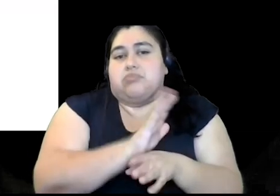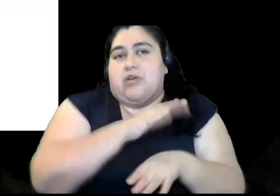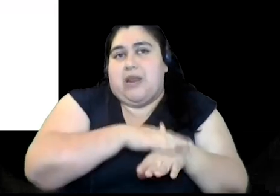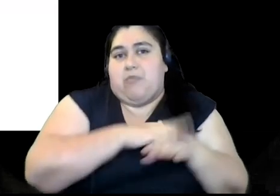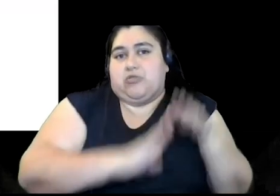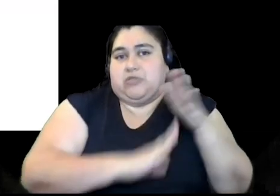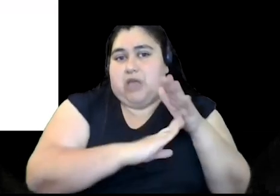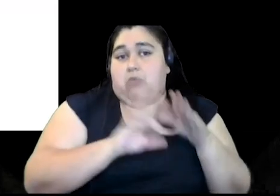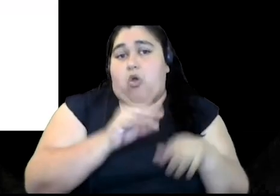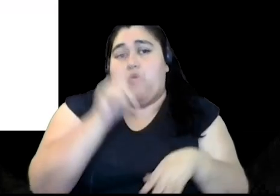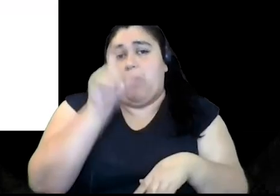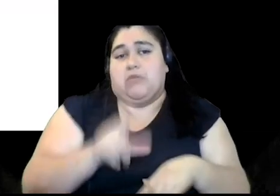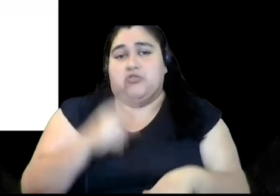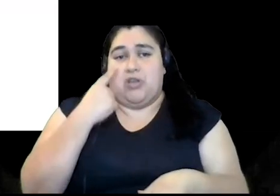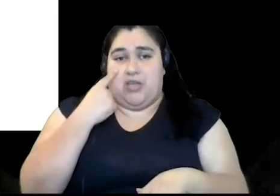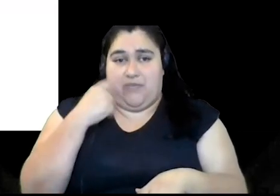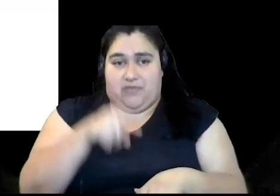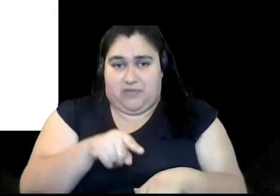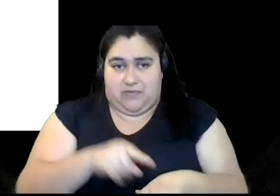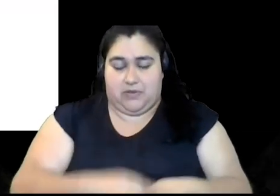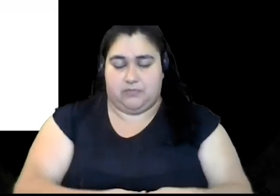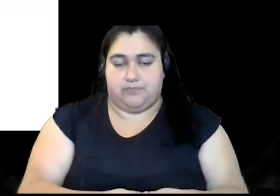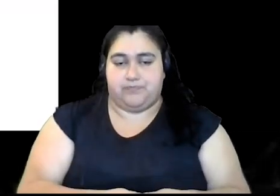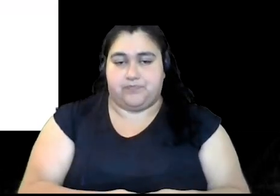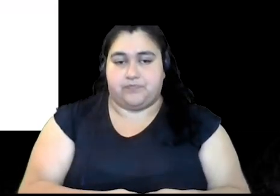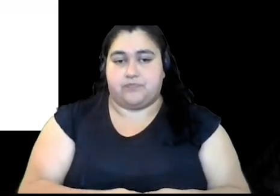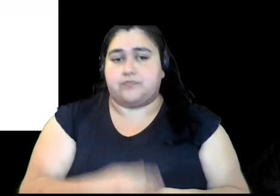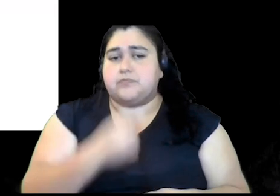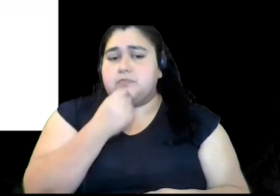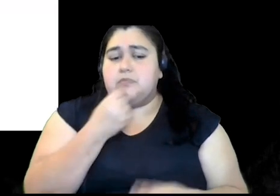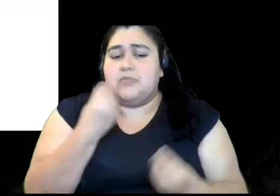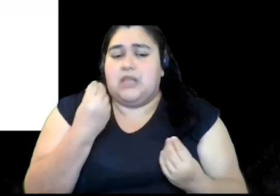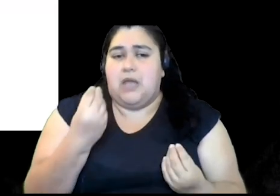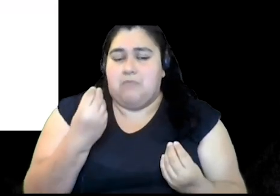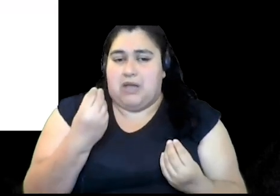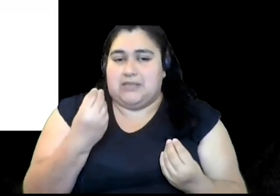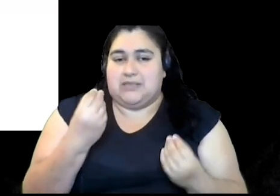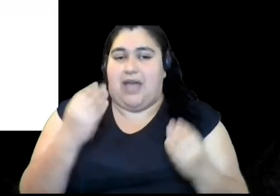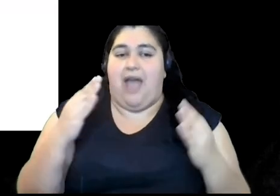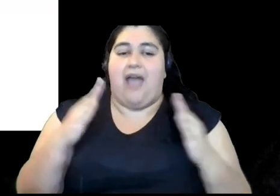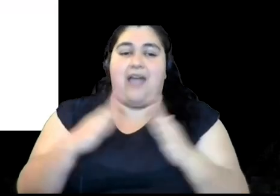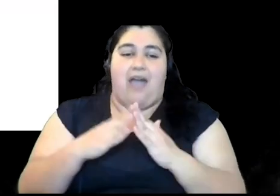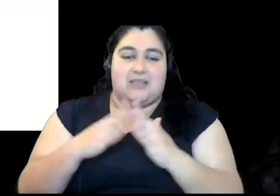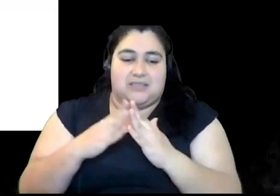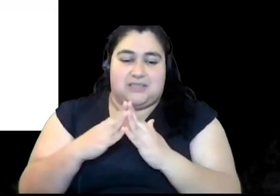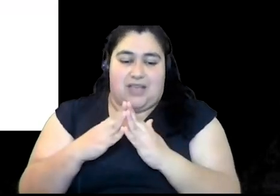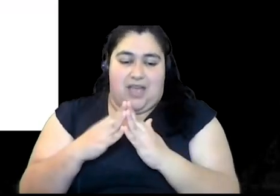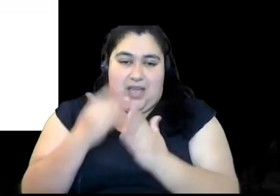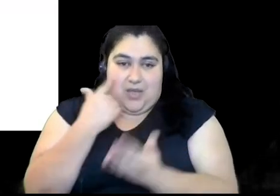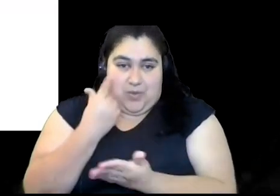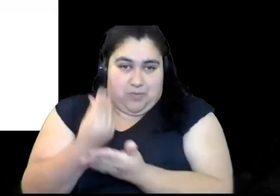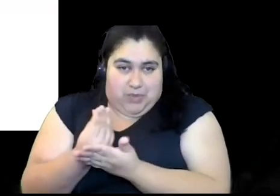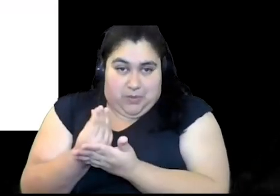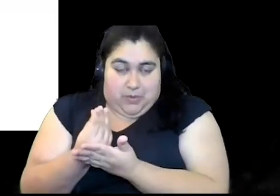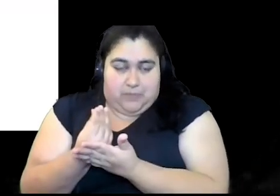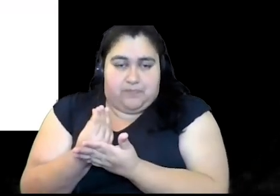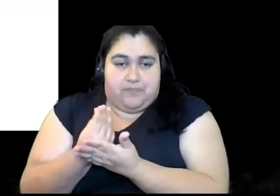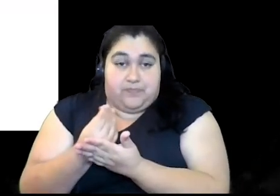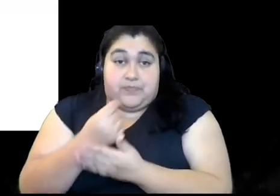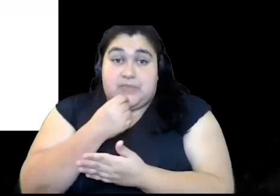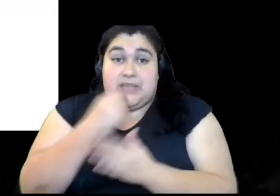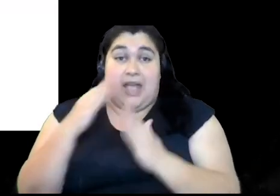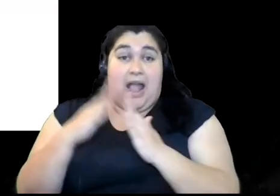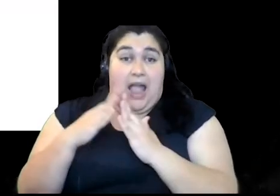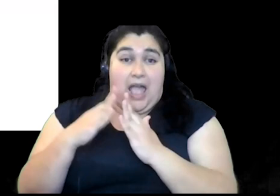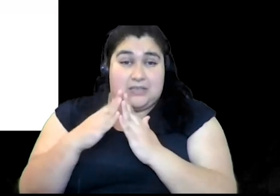o sobreviviente. ¿Qué pasa con la casa habitación? Claro, ustedes pensarán, la